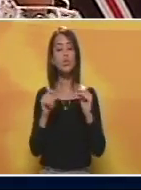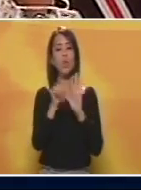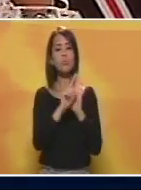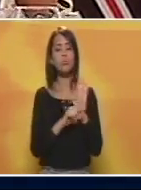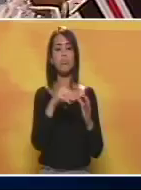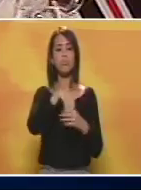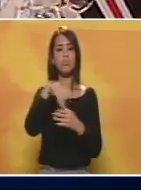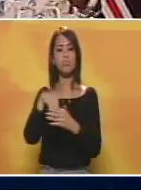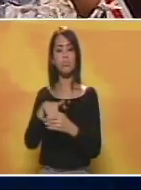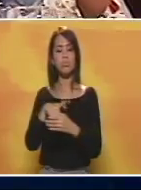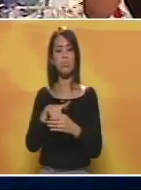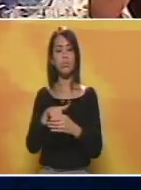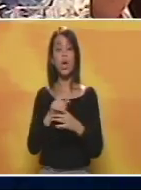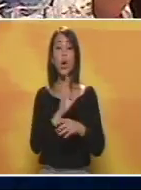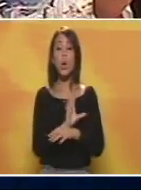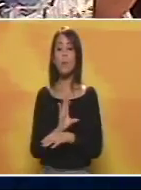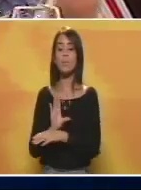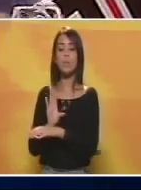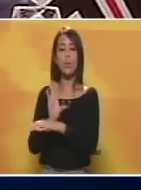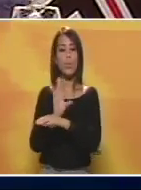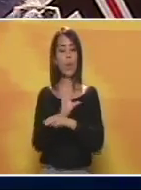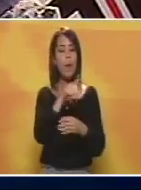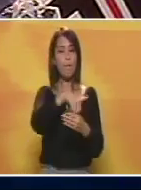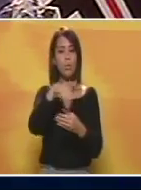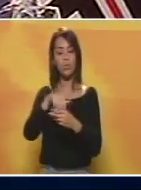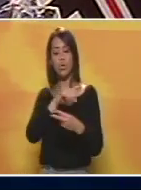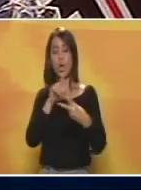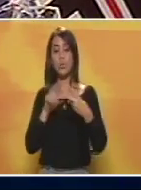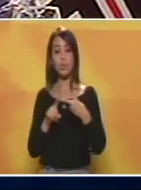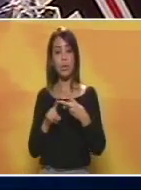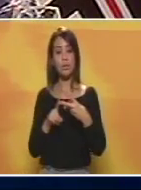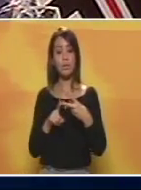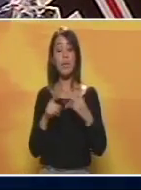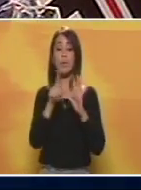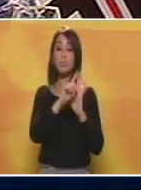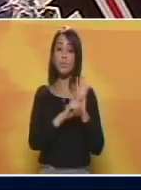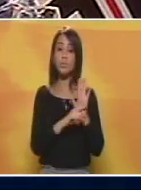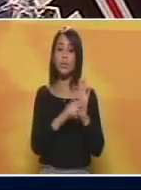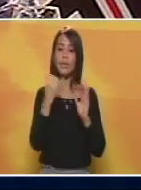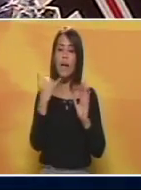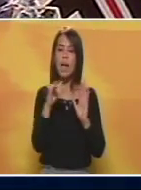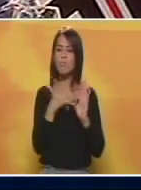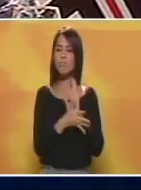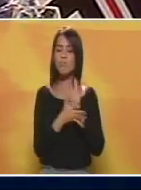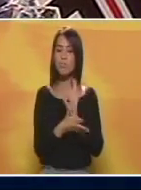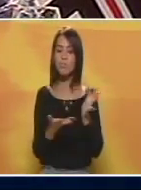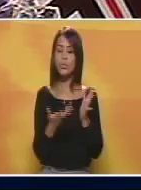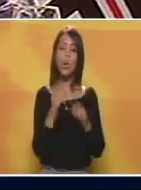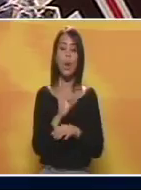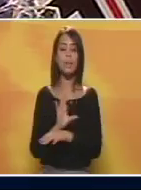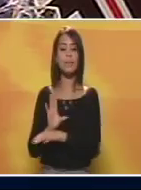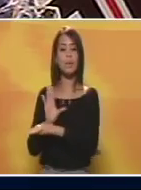garantías que tienen que ver con la seguridad del voto y todas aquellas garantías que tienen que ver con la seguridad, la